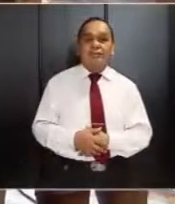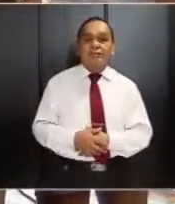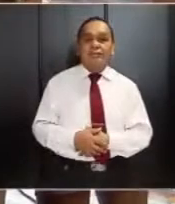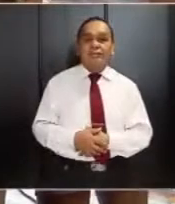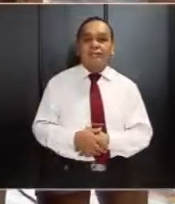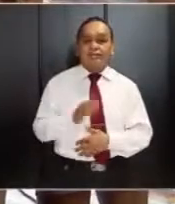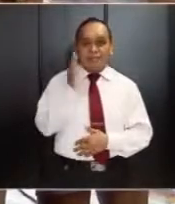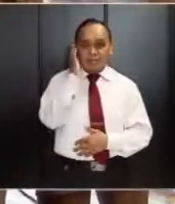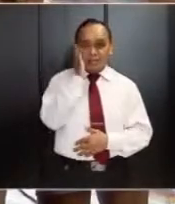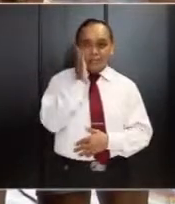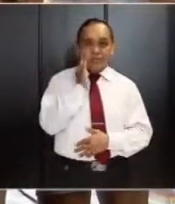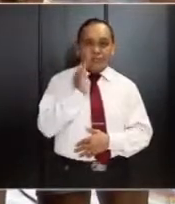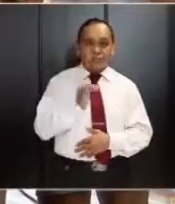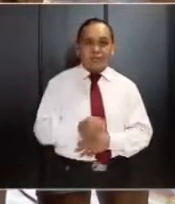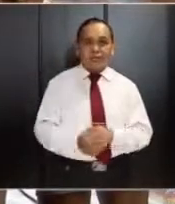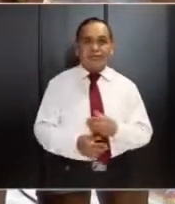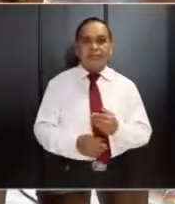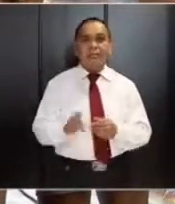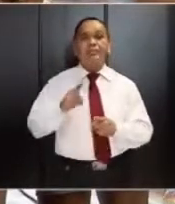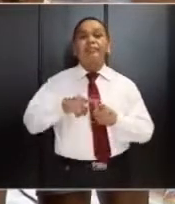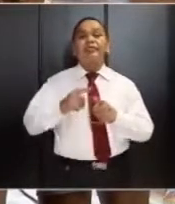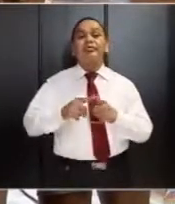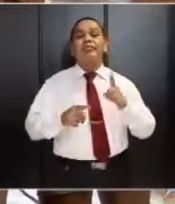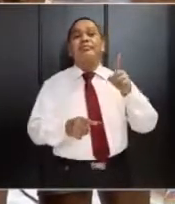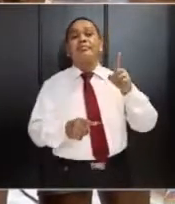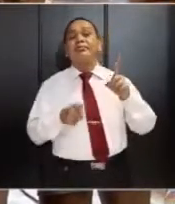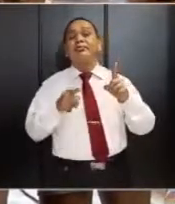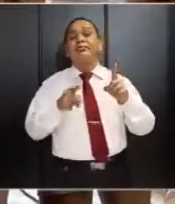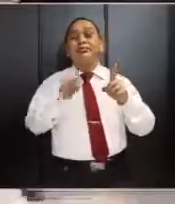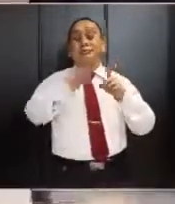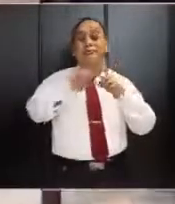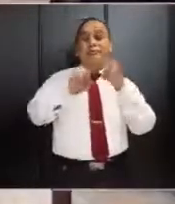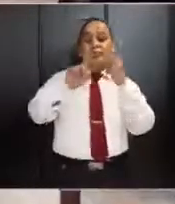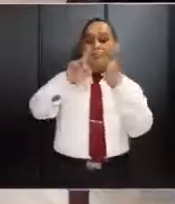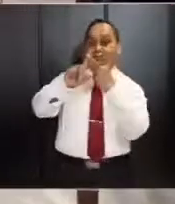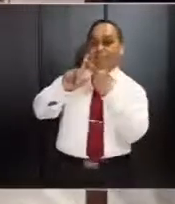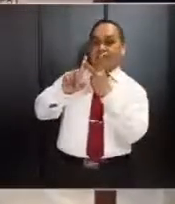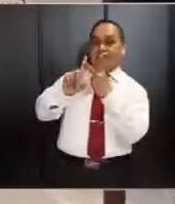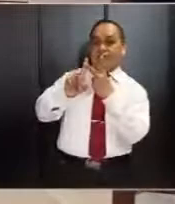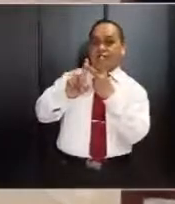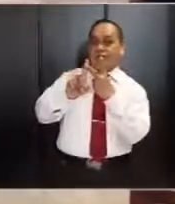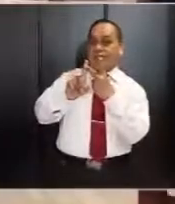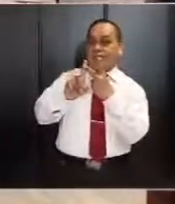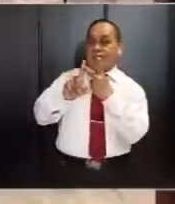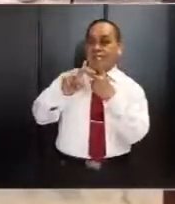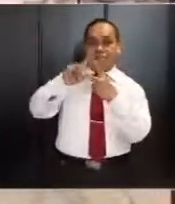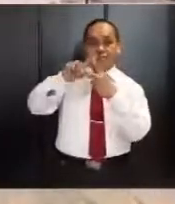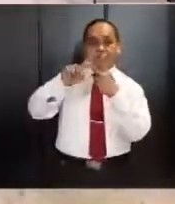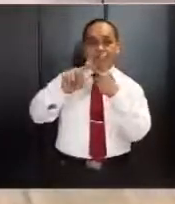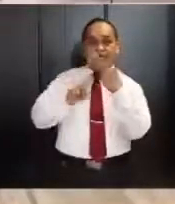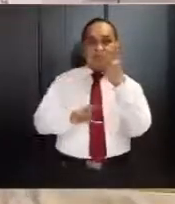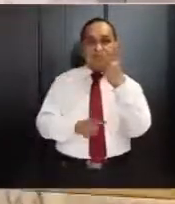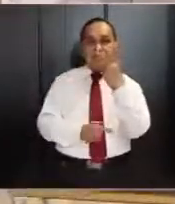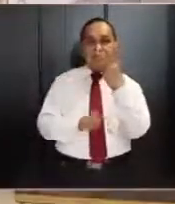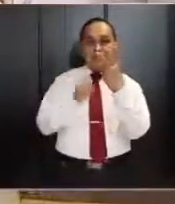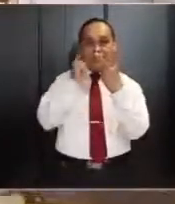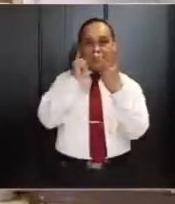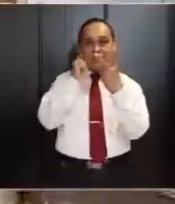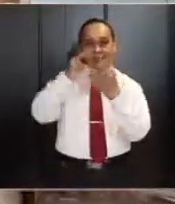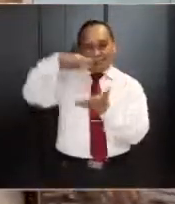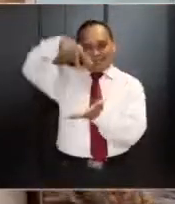mi vida! Ya que ya salió una. Bueno, a ver, son dos. Ya que crees que podemos con dos. A ver, pónganse de